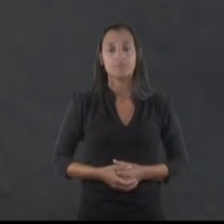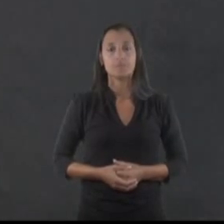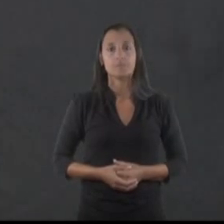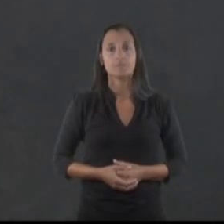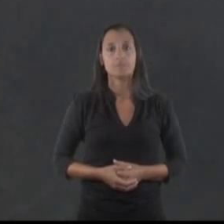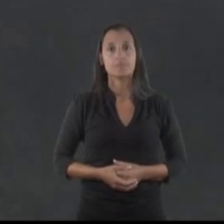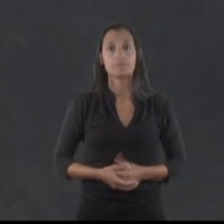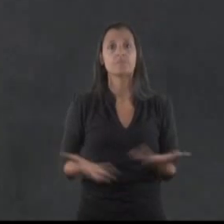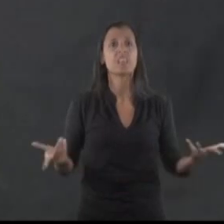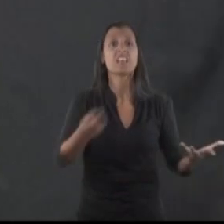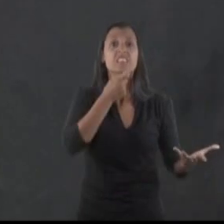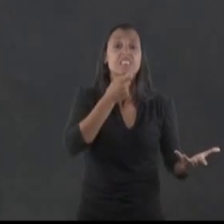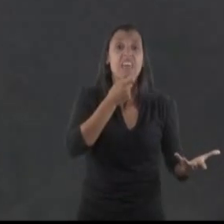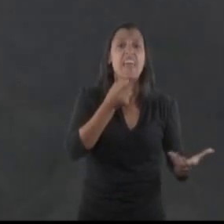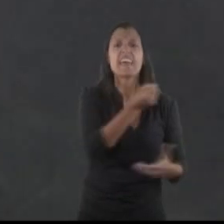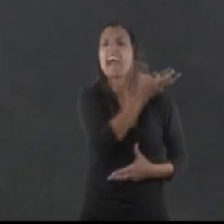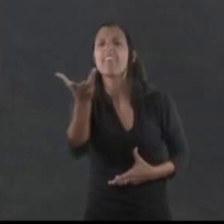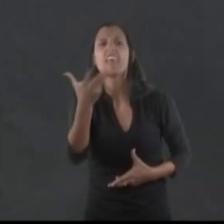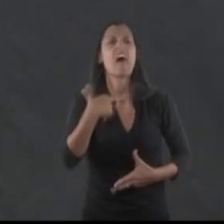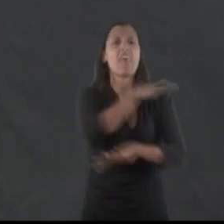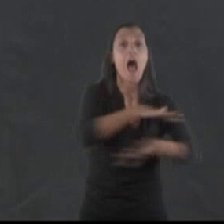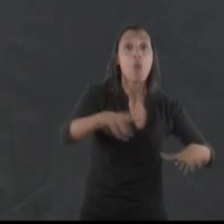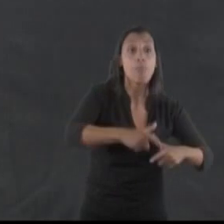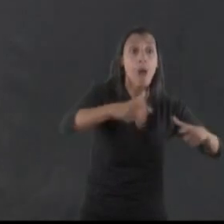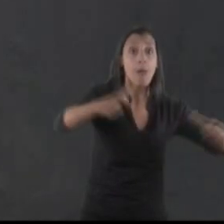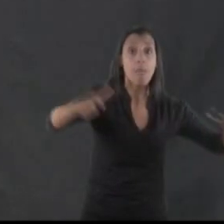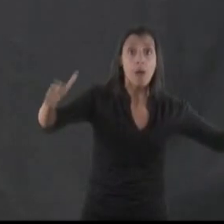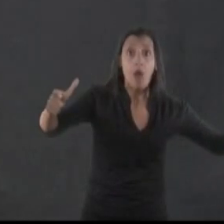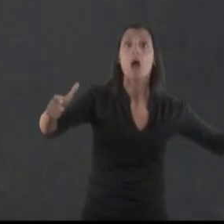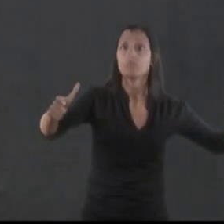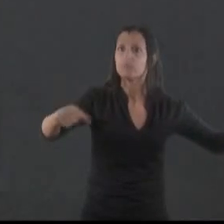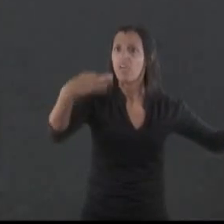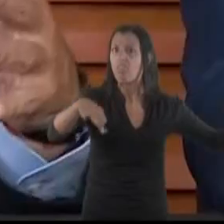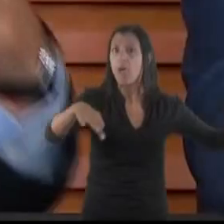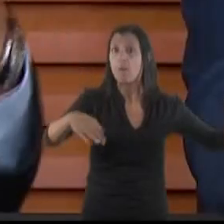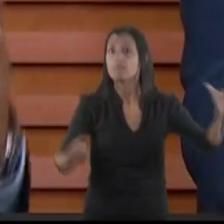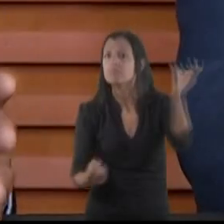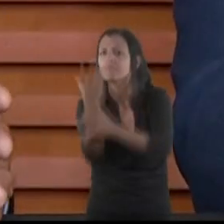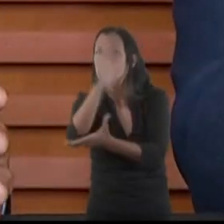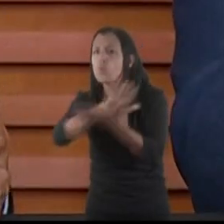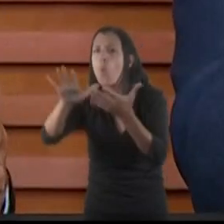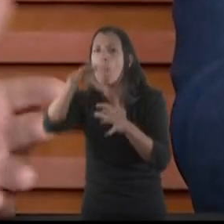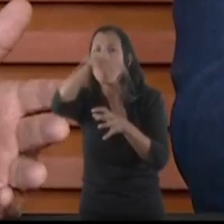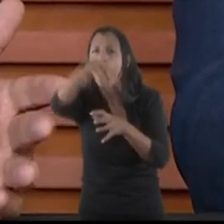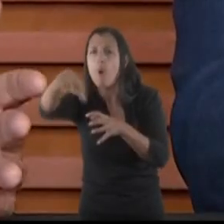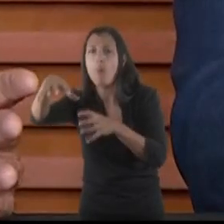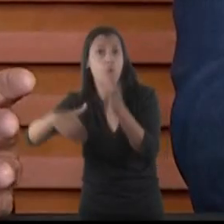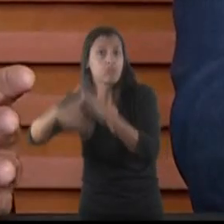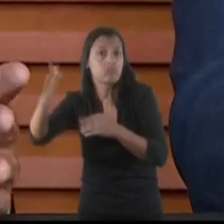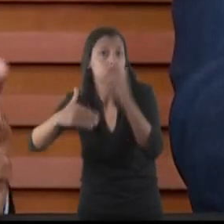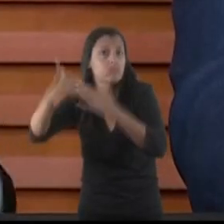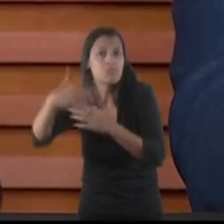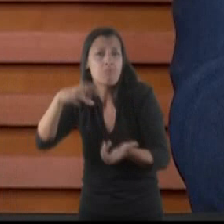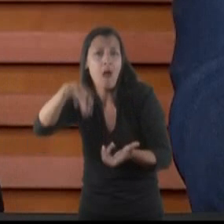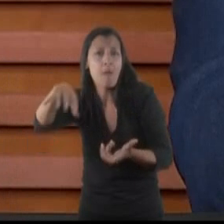Y si el número de alumnos crece y hacen falta nuevos edificios para albergar y mejorar las